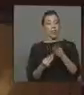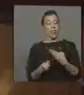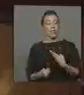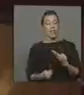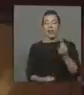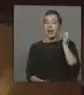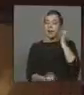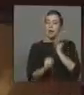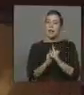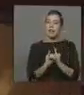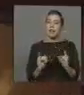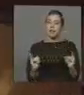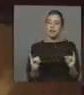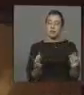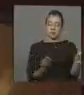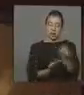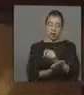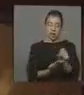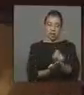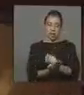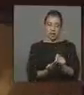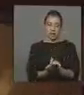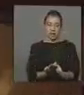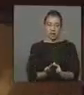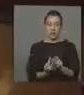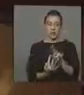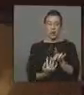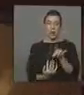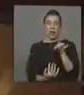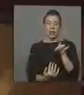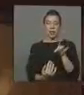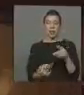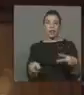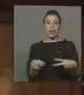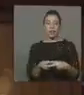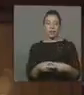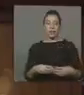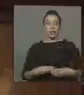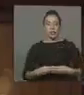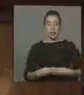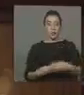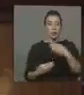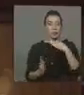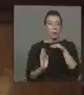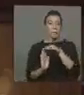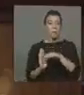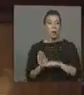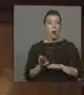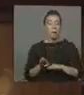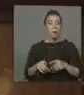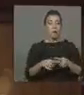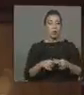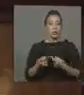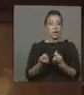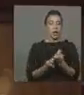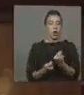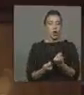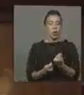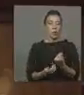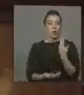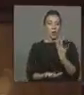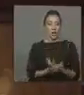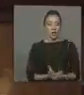entregar a la mujer la información por escrito sobre las alternativas a la interrupción del embarazo, incluyendo programas de apoyo social y económico